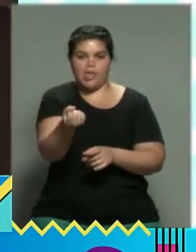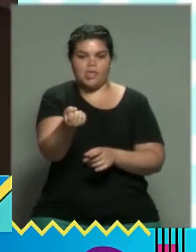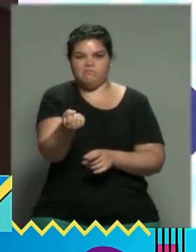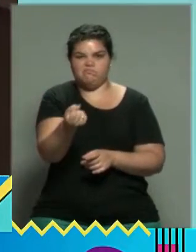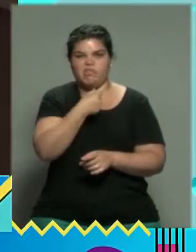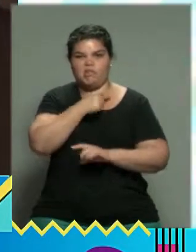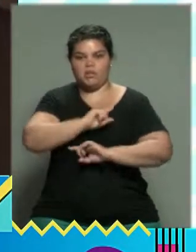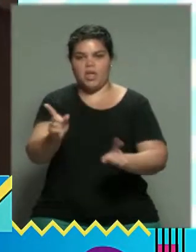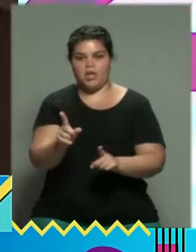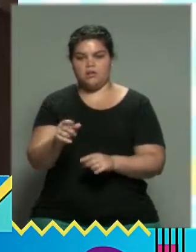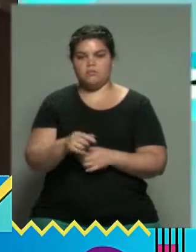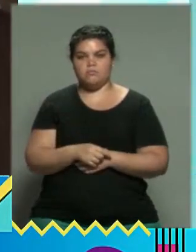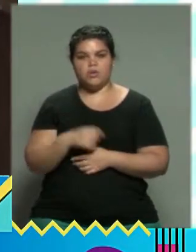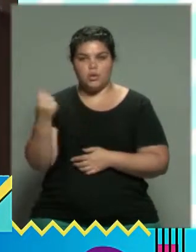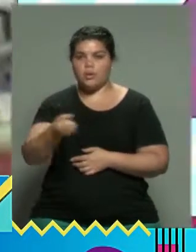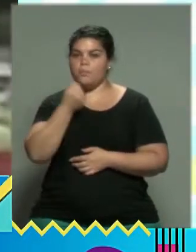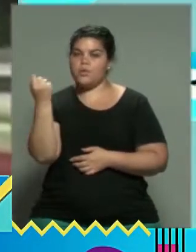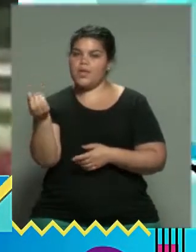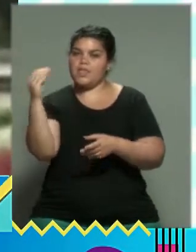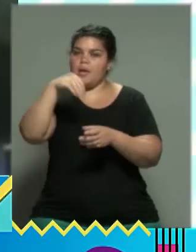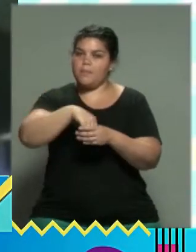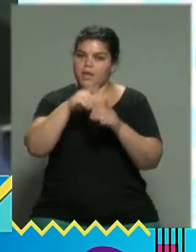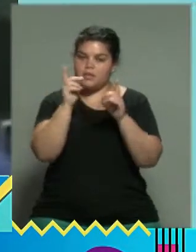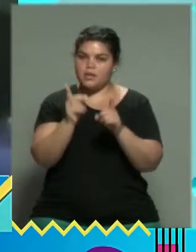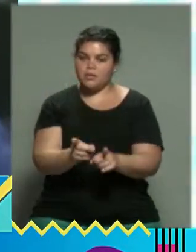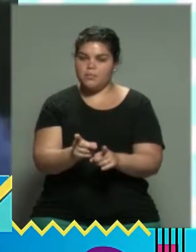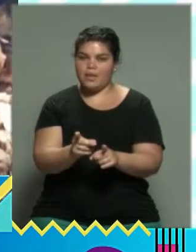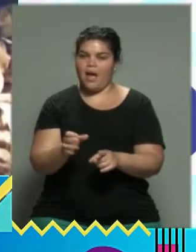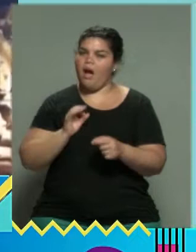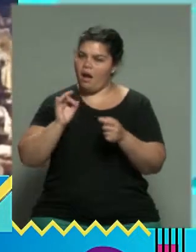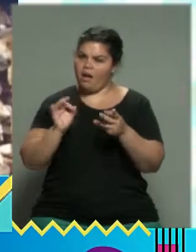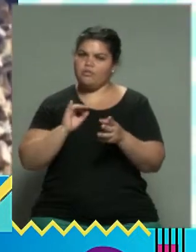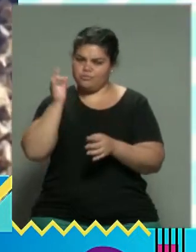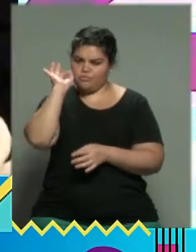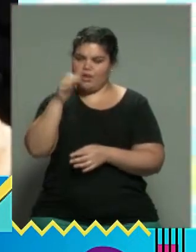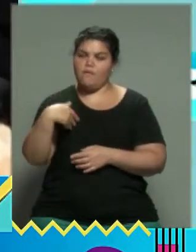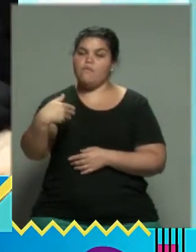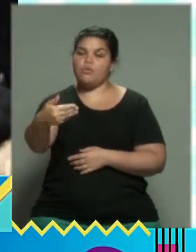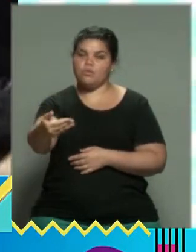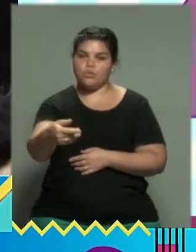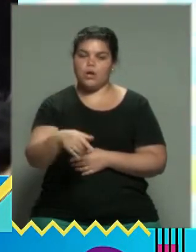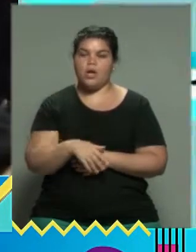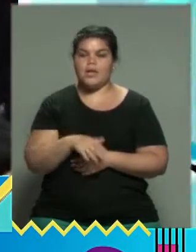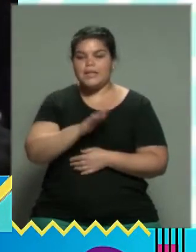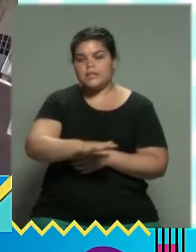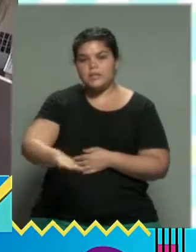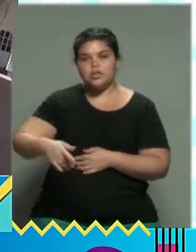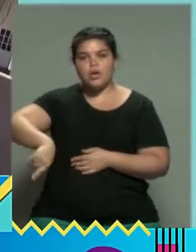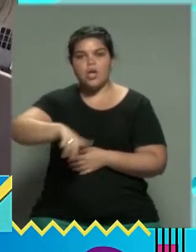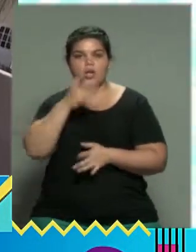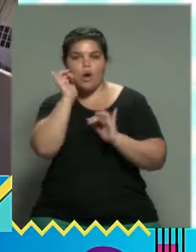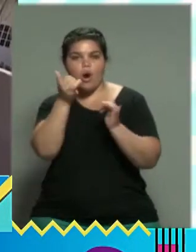muchos años. Hemos tenido una sociedad de chicos que realmente ha perdido su